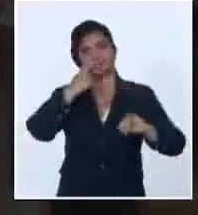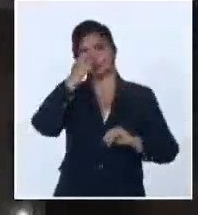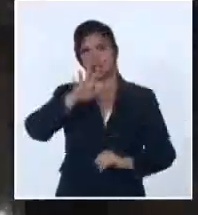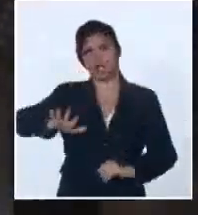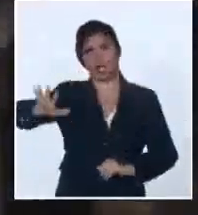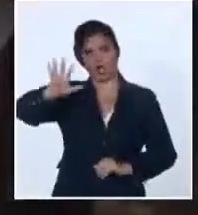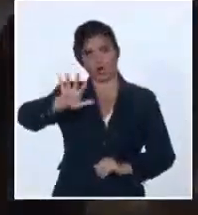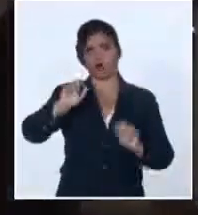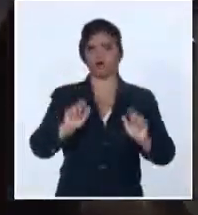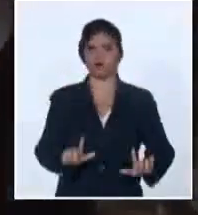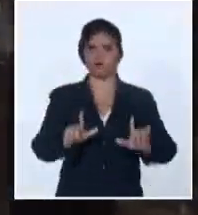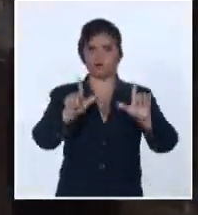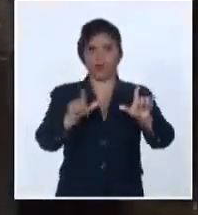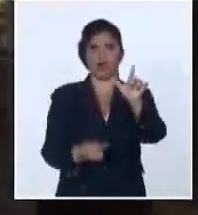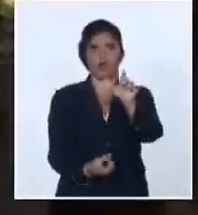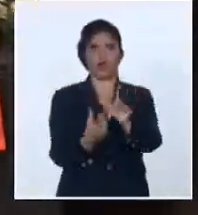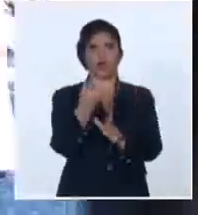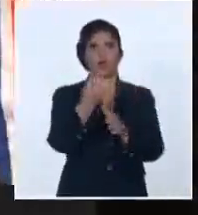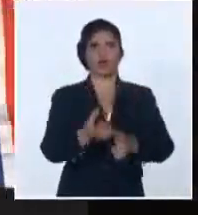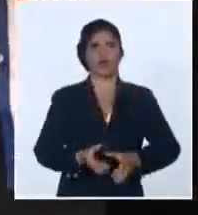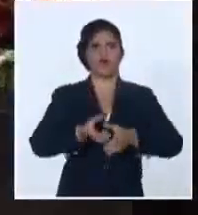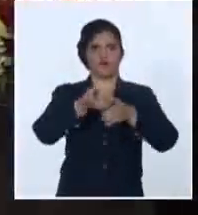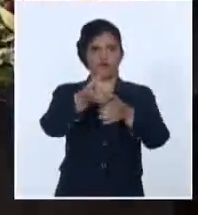sus restos en Luanda.